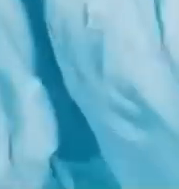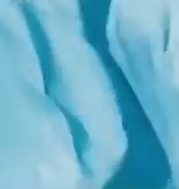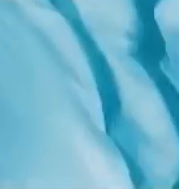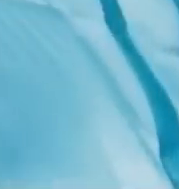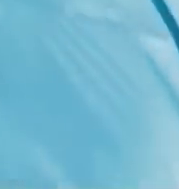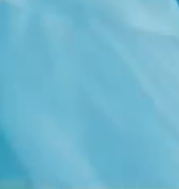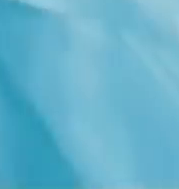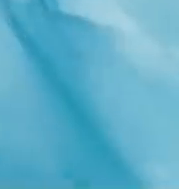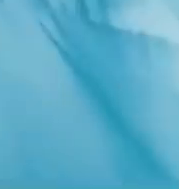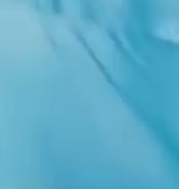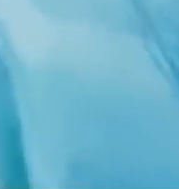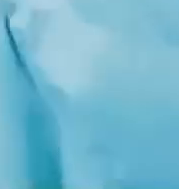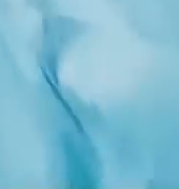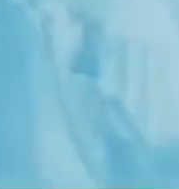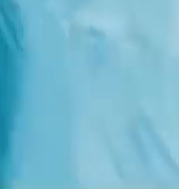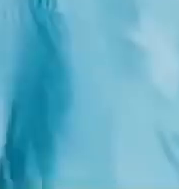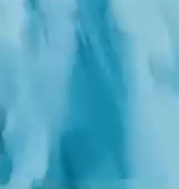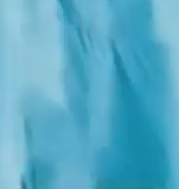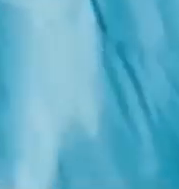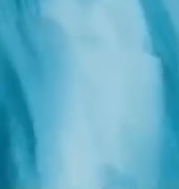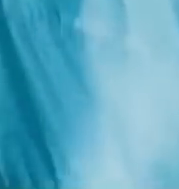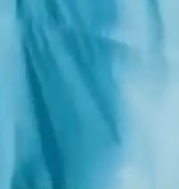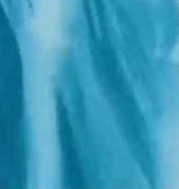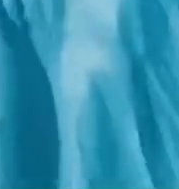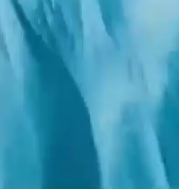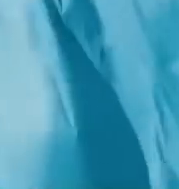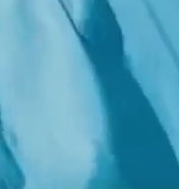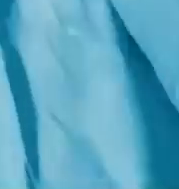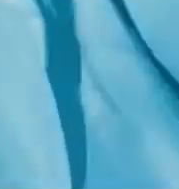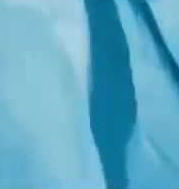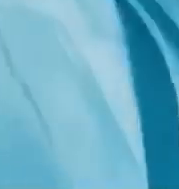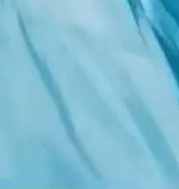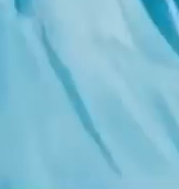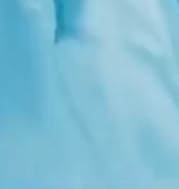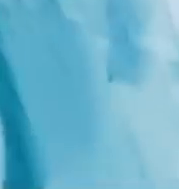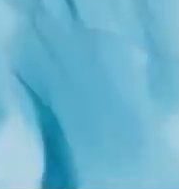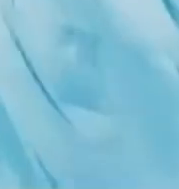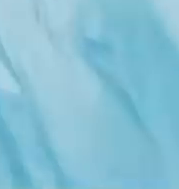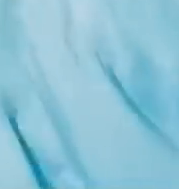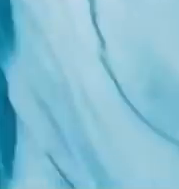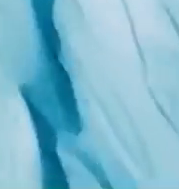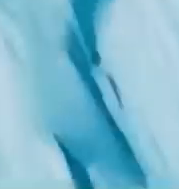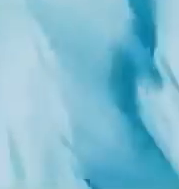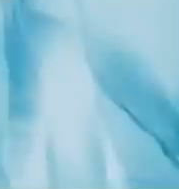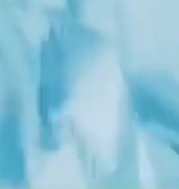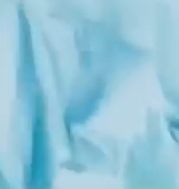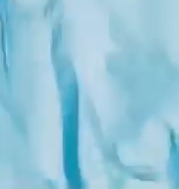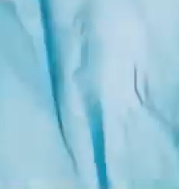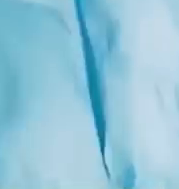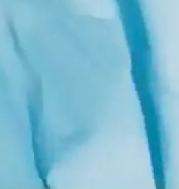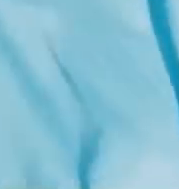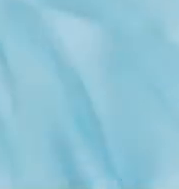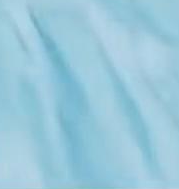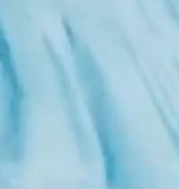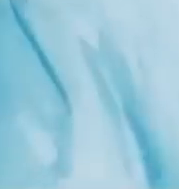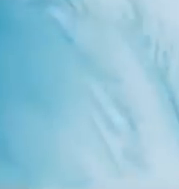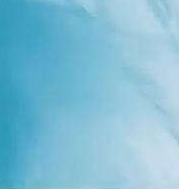Radiodifusión Argentina al Exterior, con motivo de la publicación en el Boletín Oficial del Decreto